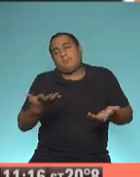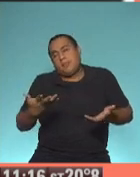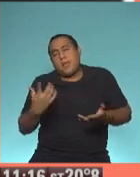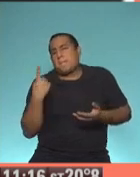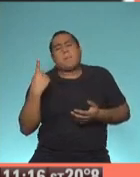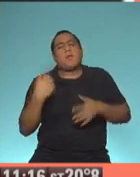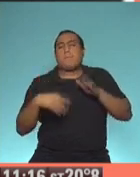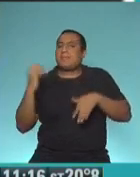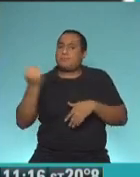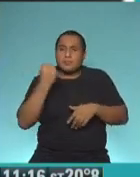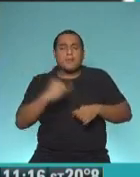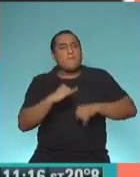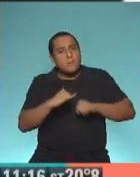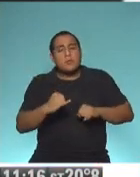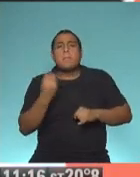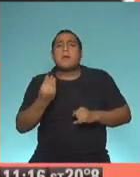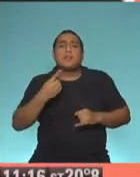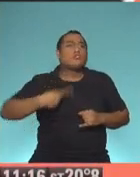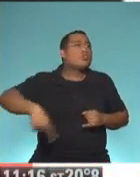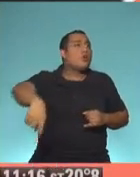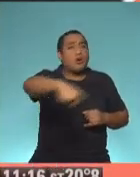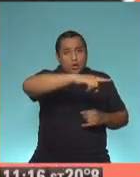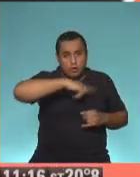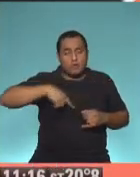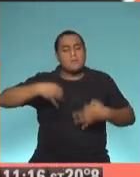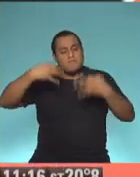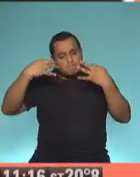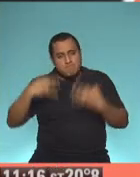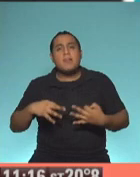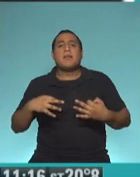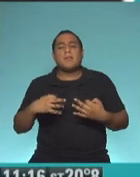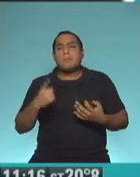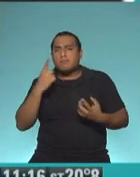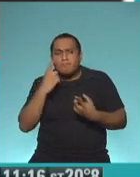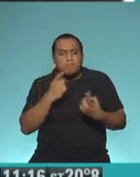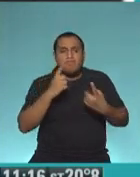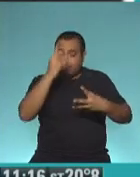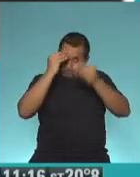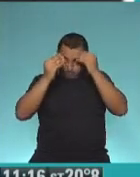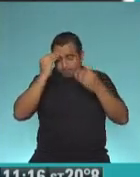primera para que todos podamos estar con la herramienta fundamental, que es el conocimiento, ¿no?